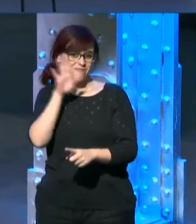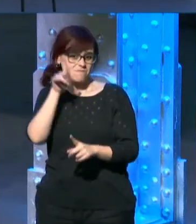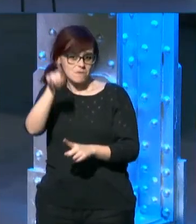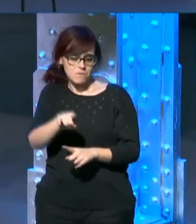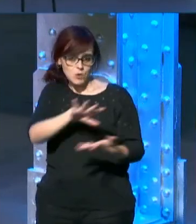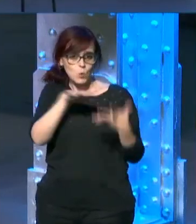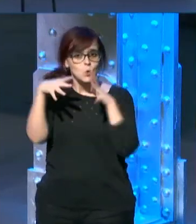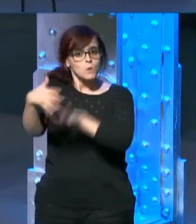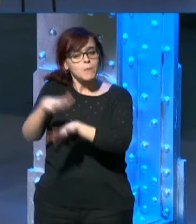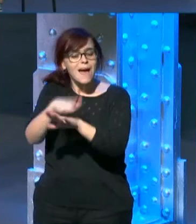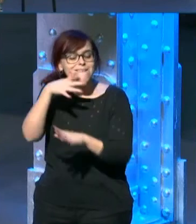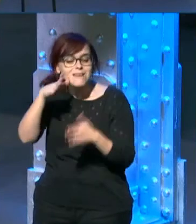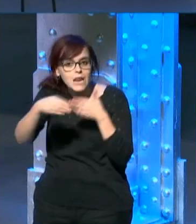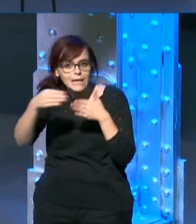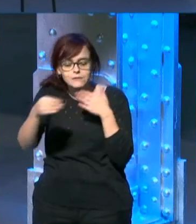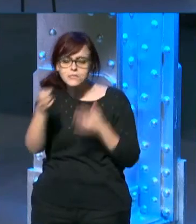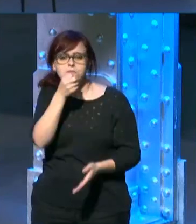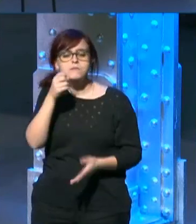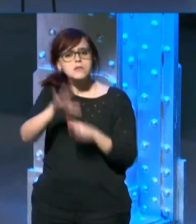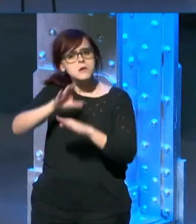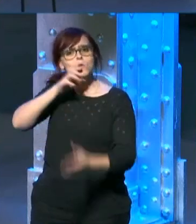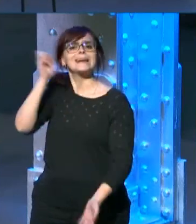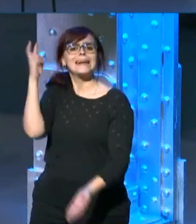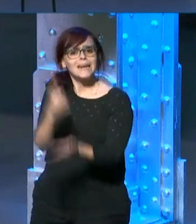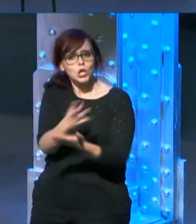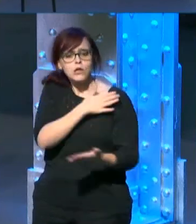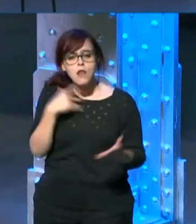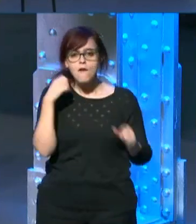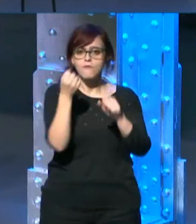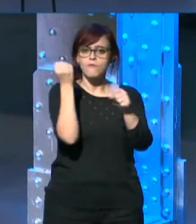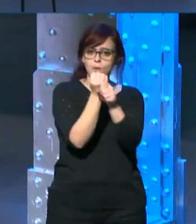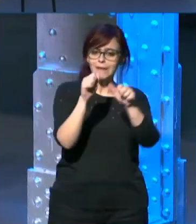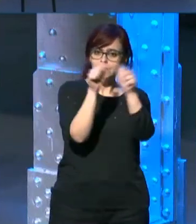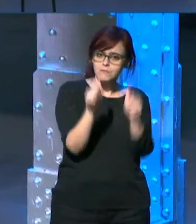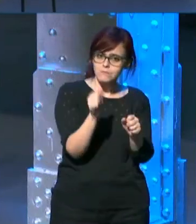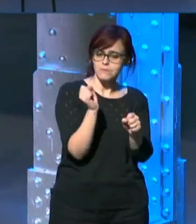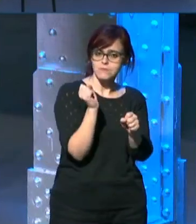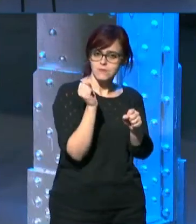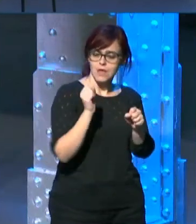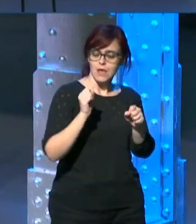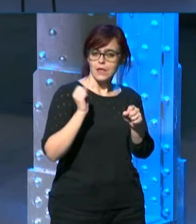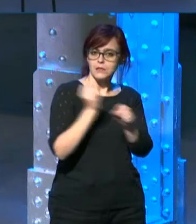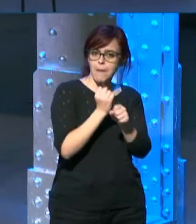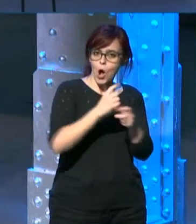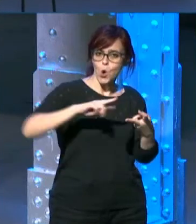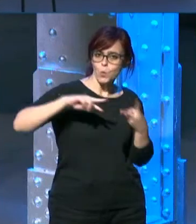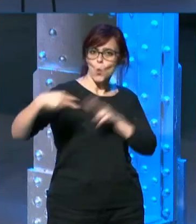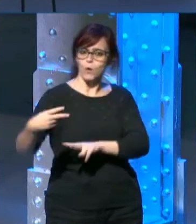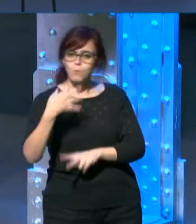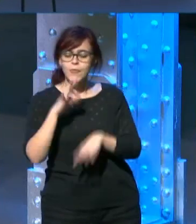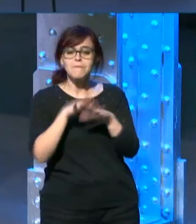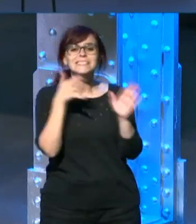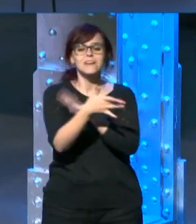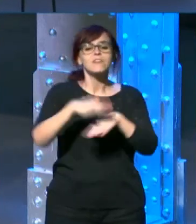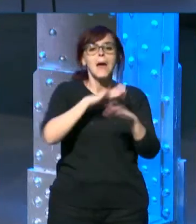que son grandes creyentes y que están invirtiendo mucho en cambiar su forma de trabajo, y no solamente en las áreas técnicas. Pero que luego no tiene que trabajar todo el mundo con